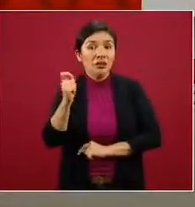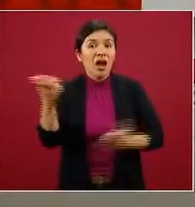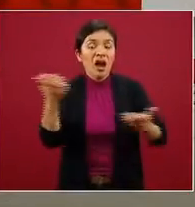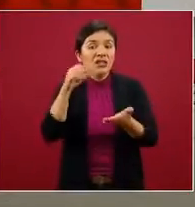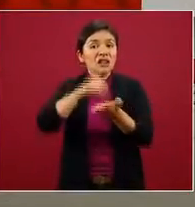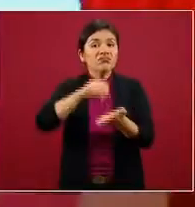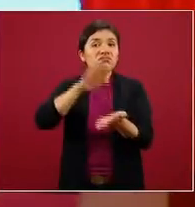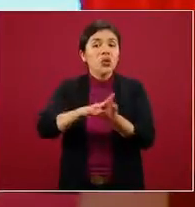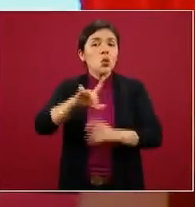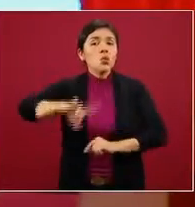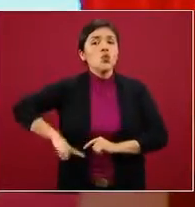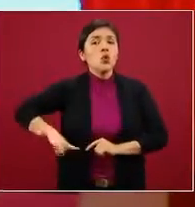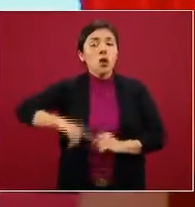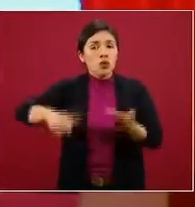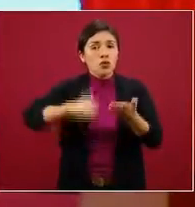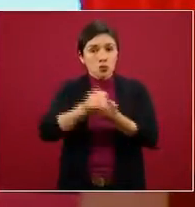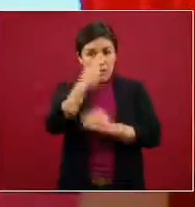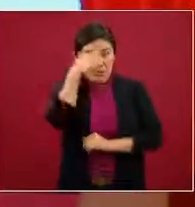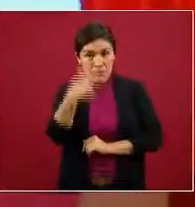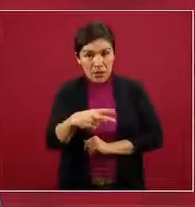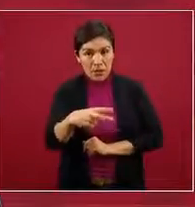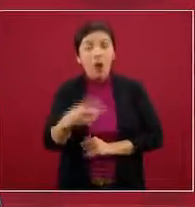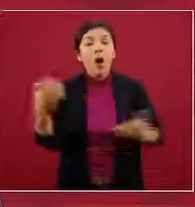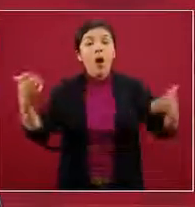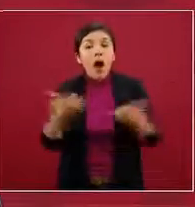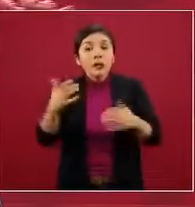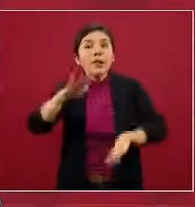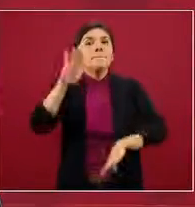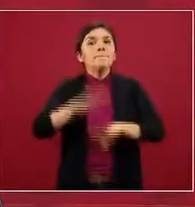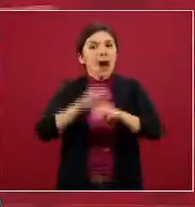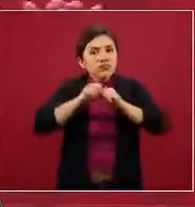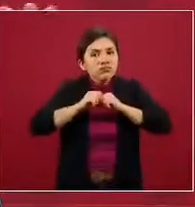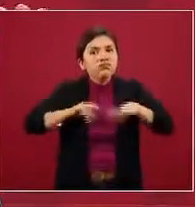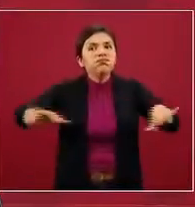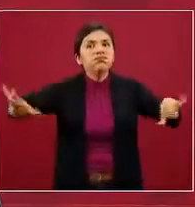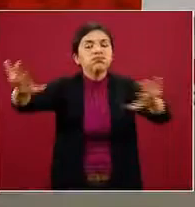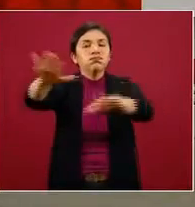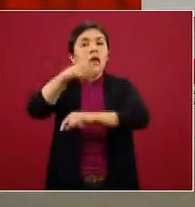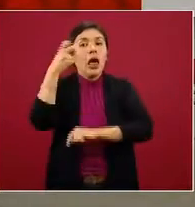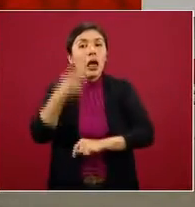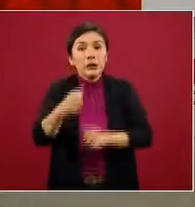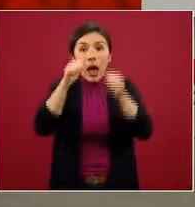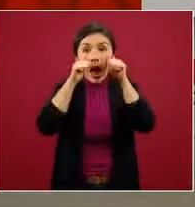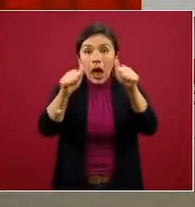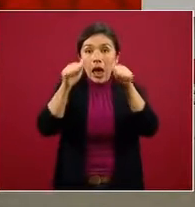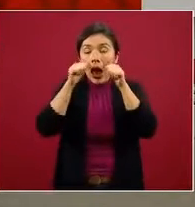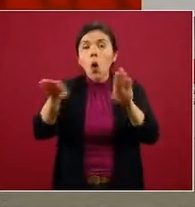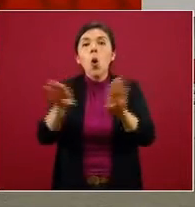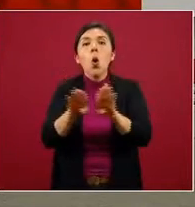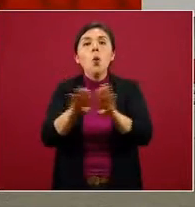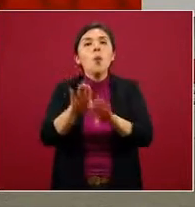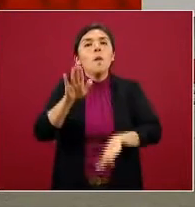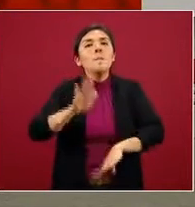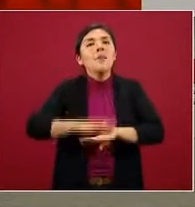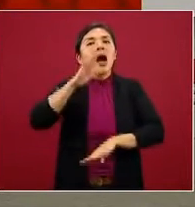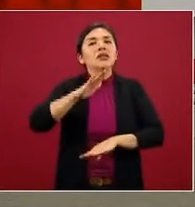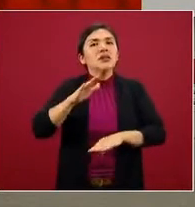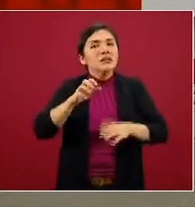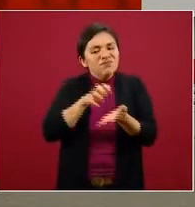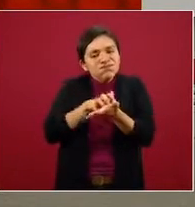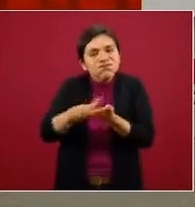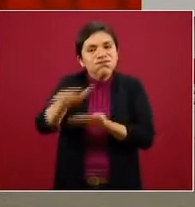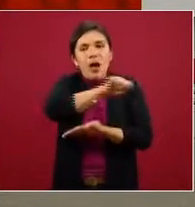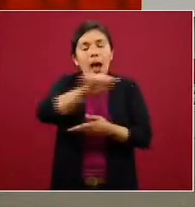que ha planteado el Gobierno de la Ciudad de México, se va a poder expandir esta capacidad en forma más